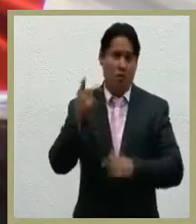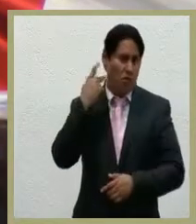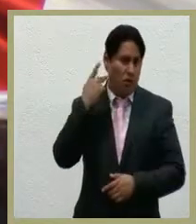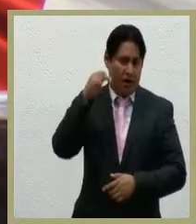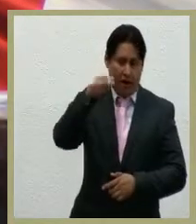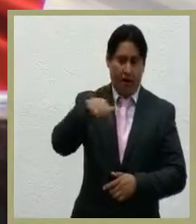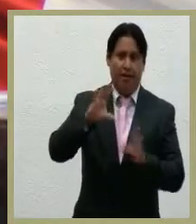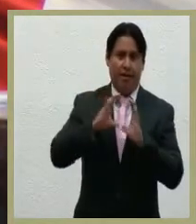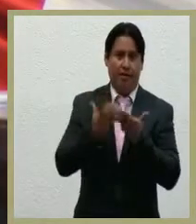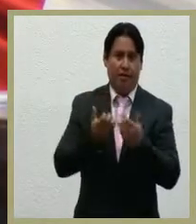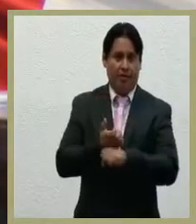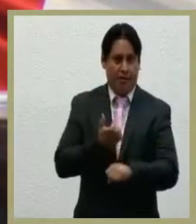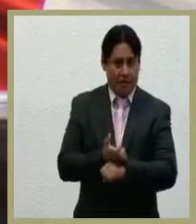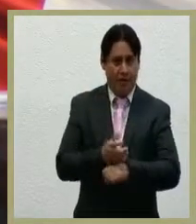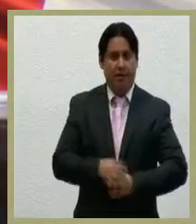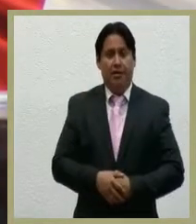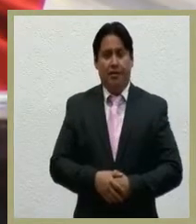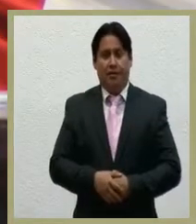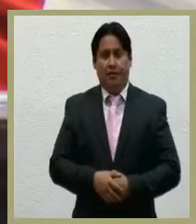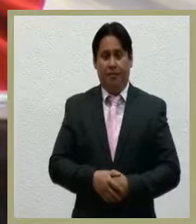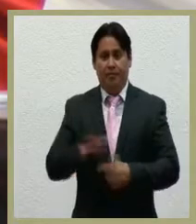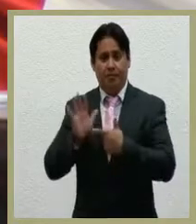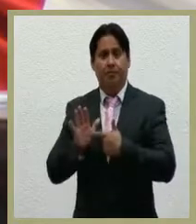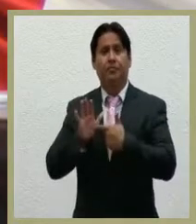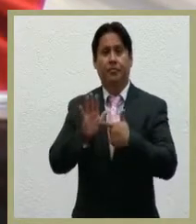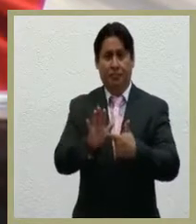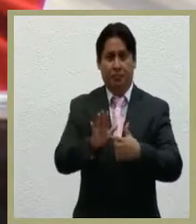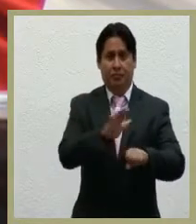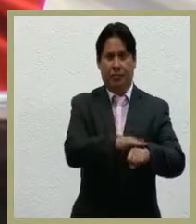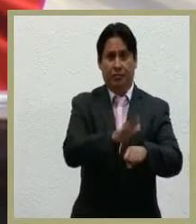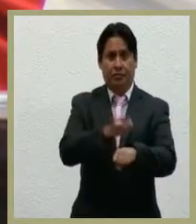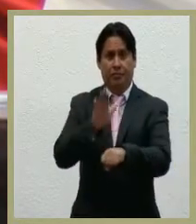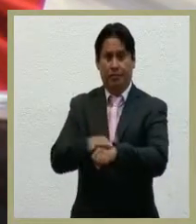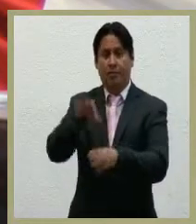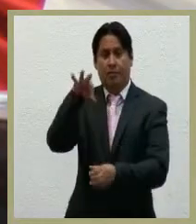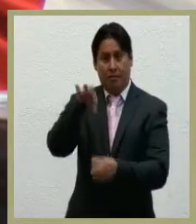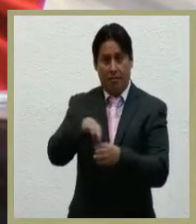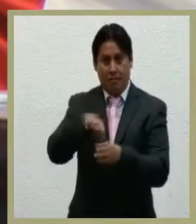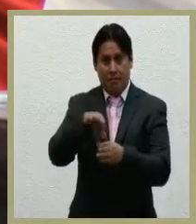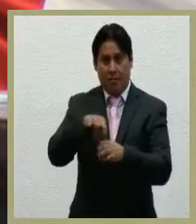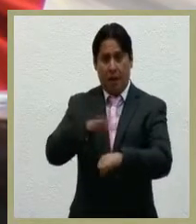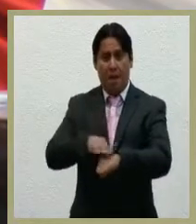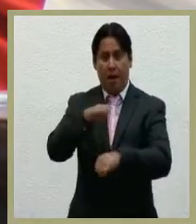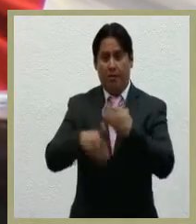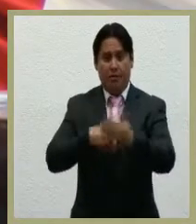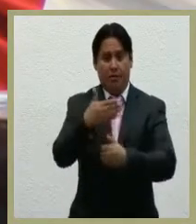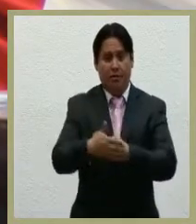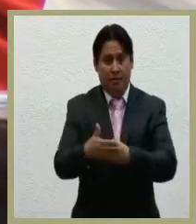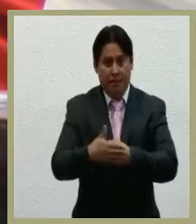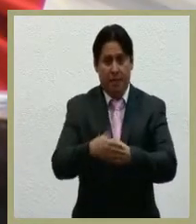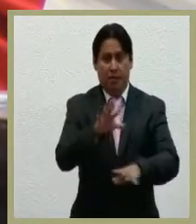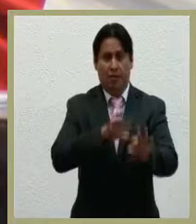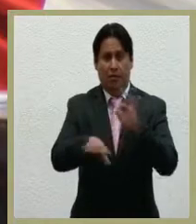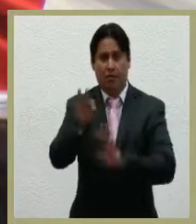Estado Libre y Soberano de Chiapas, se propone convocar a elección extraordinaria para elegir a integrantes de